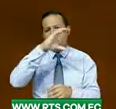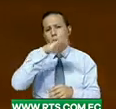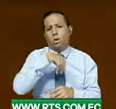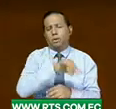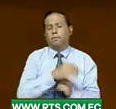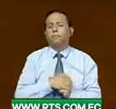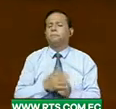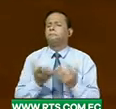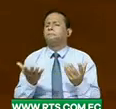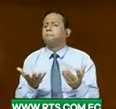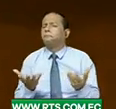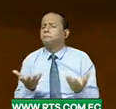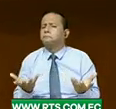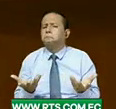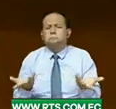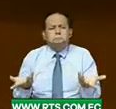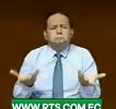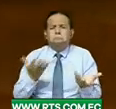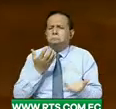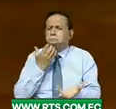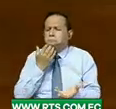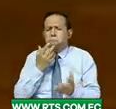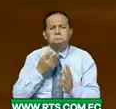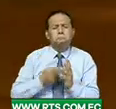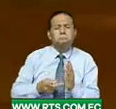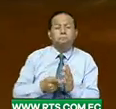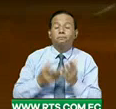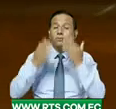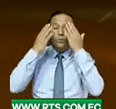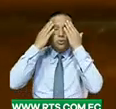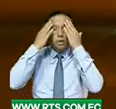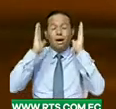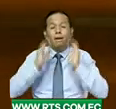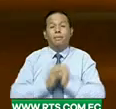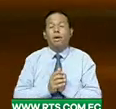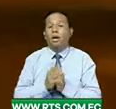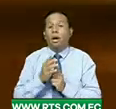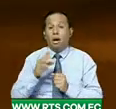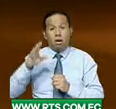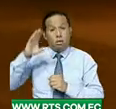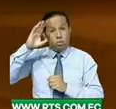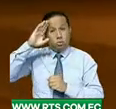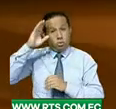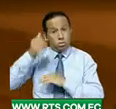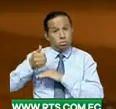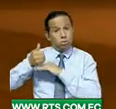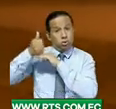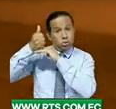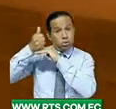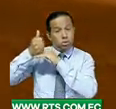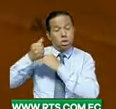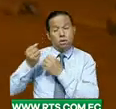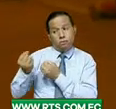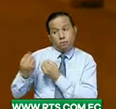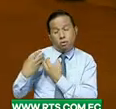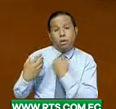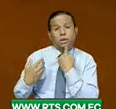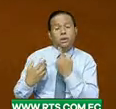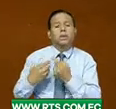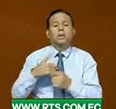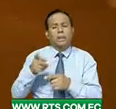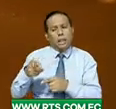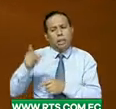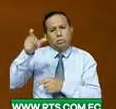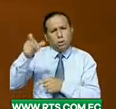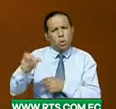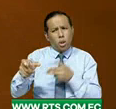móvil, repetimos, aún se desconoce, aunque según nos indicó el oficial, el coronel que está a cargo del distrito en estos momentos, pues sí tiene